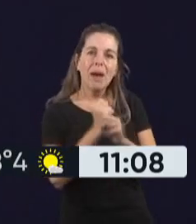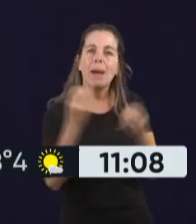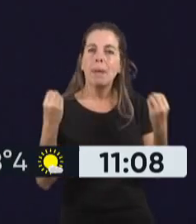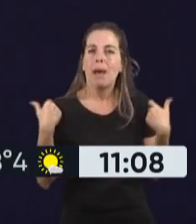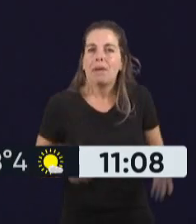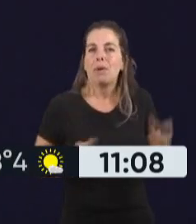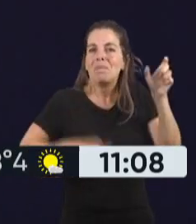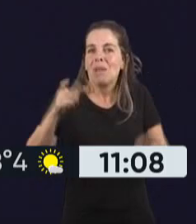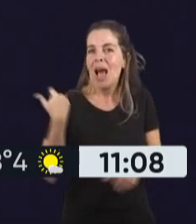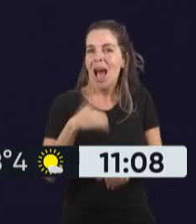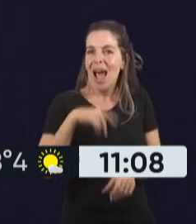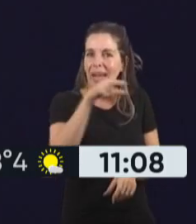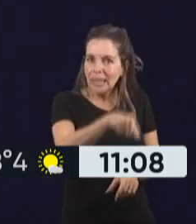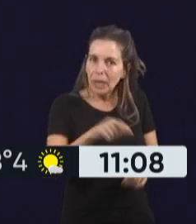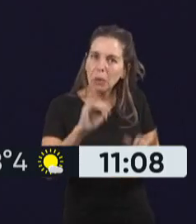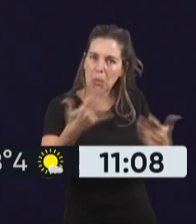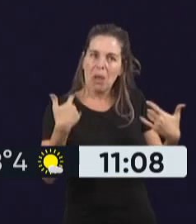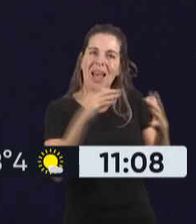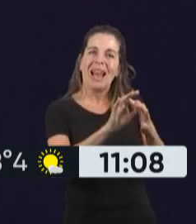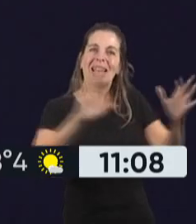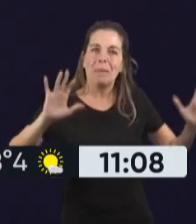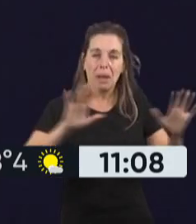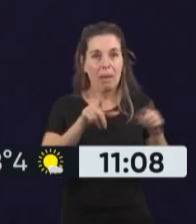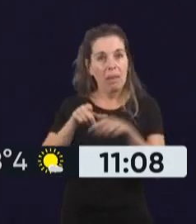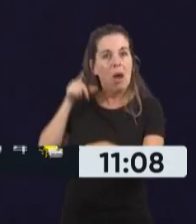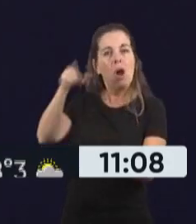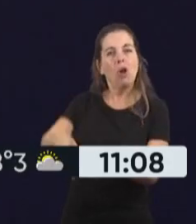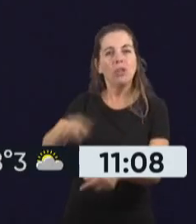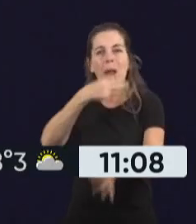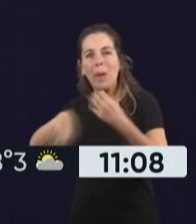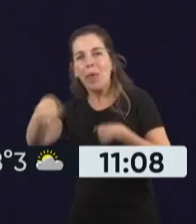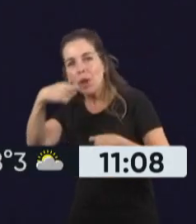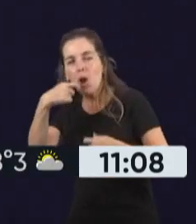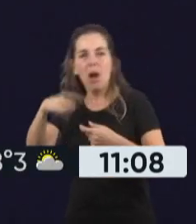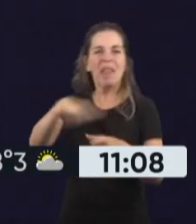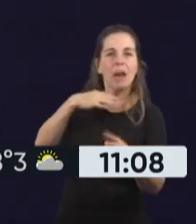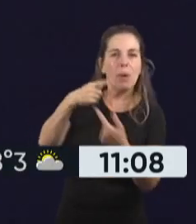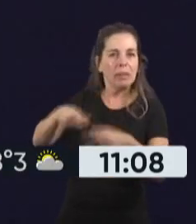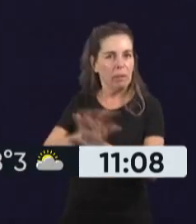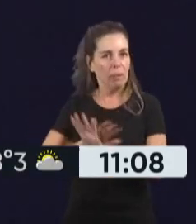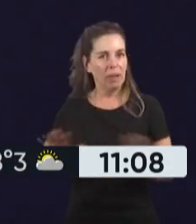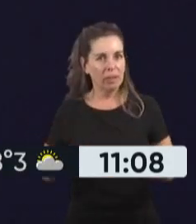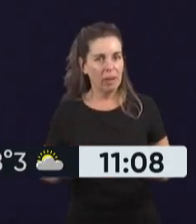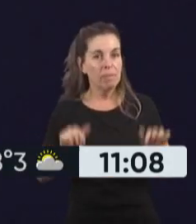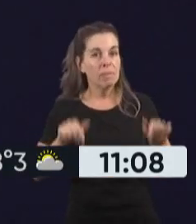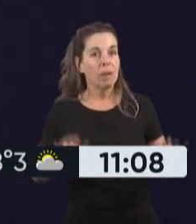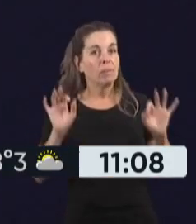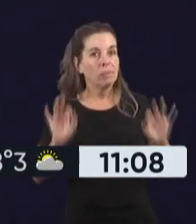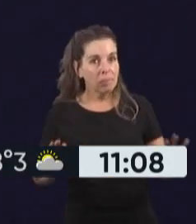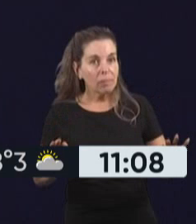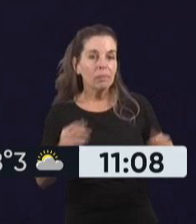argentinos y menos a los delincuentes. Bueno, ahora sí los escucho